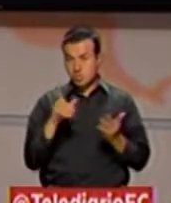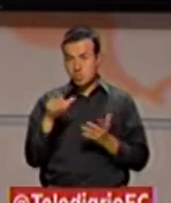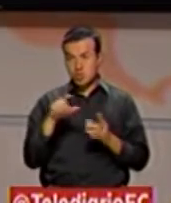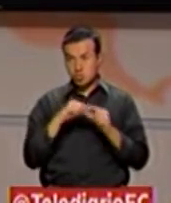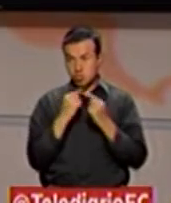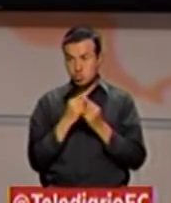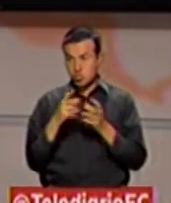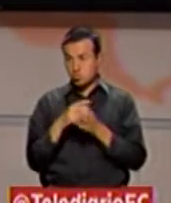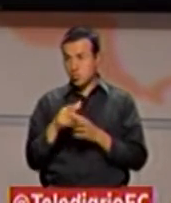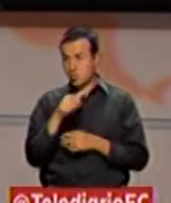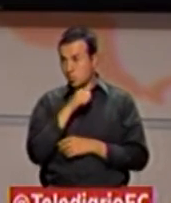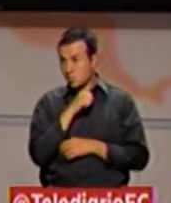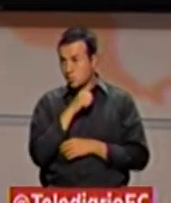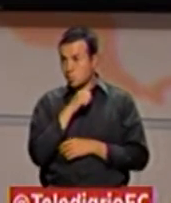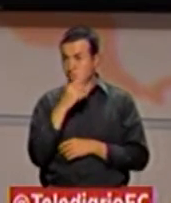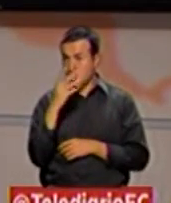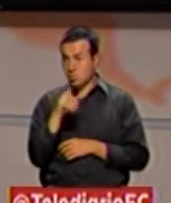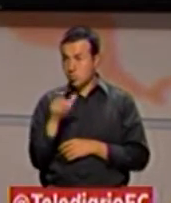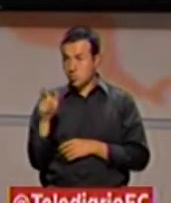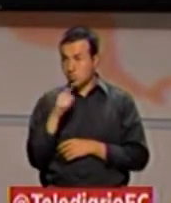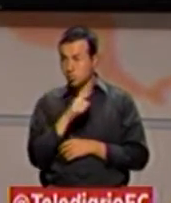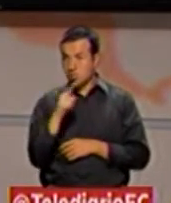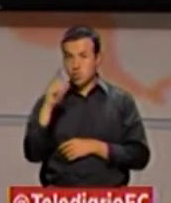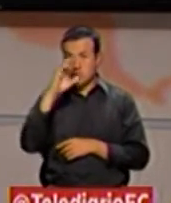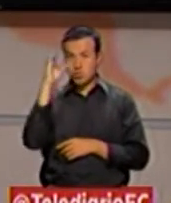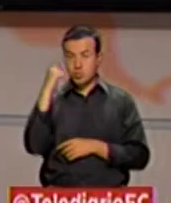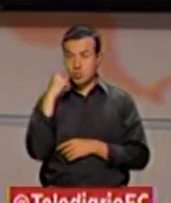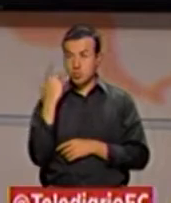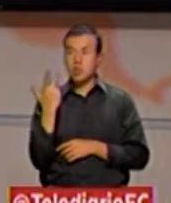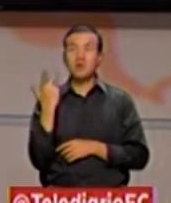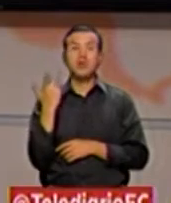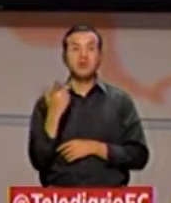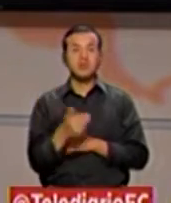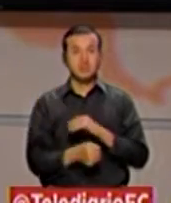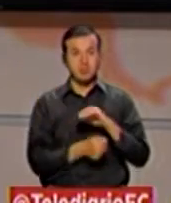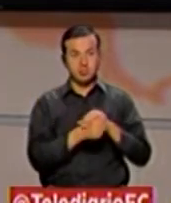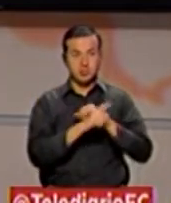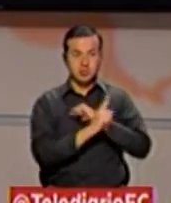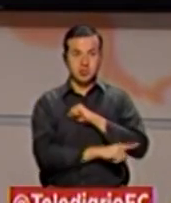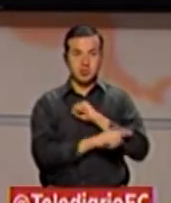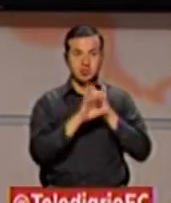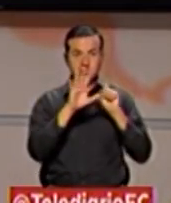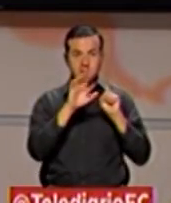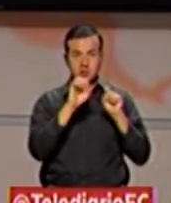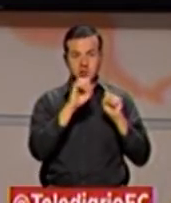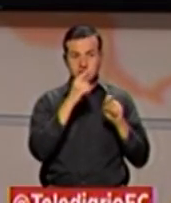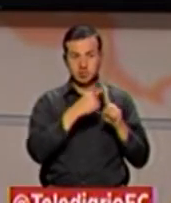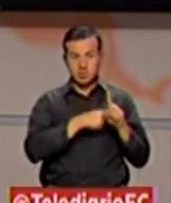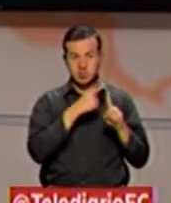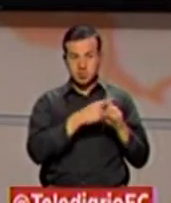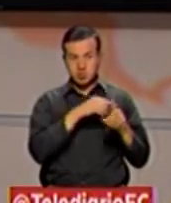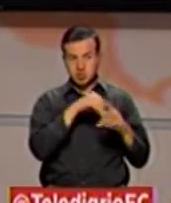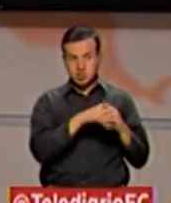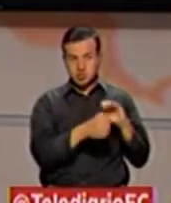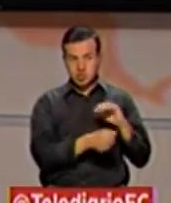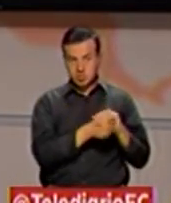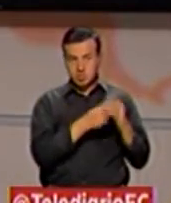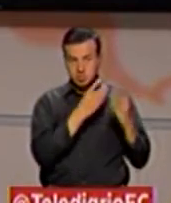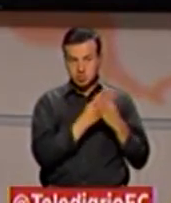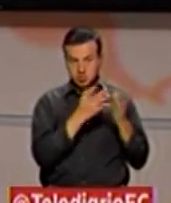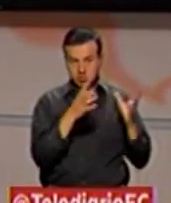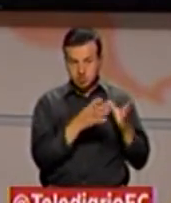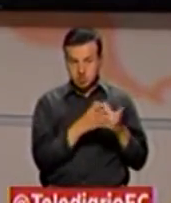secuestro con estos cuatro delincuentes colombianos que están purgando una pena de 60 meses. Segundo,